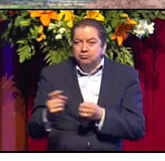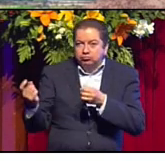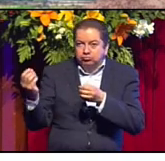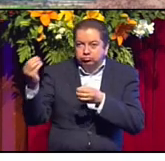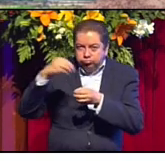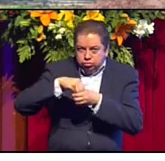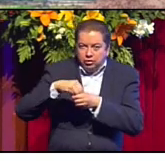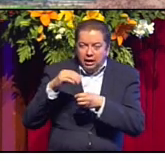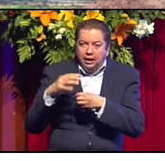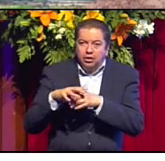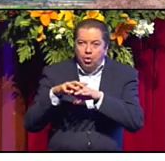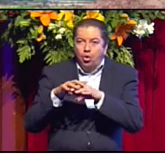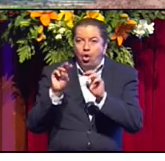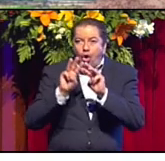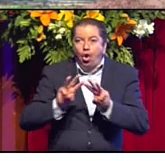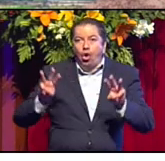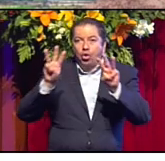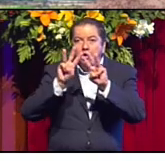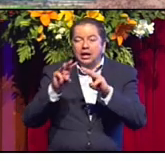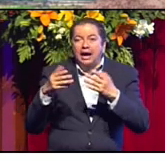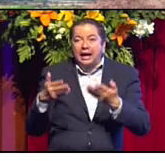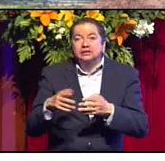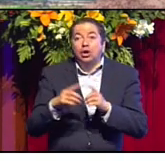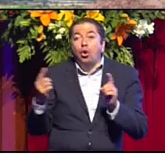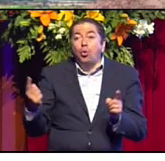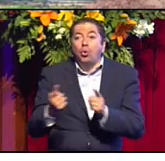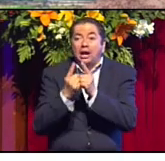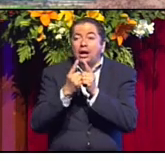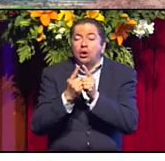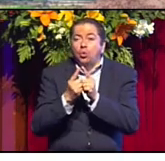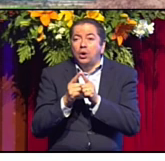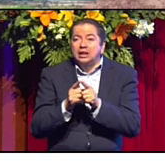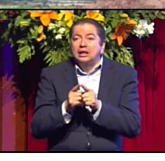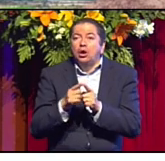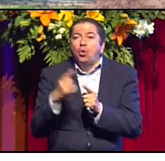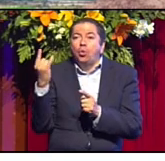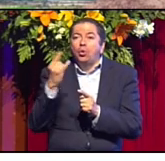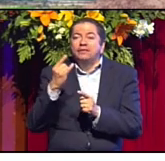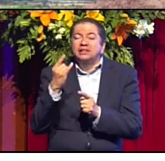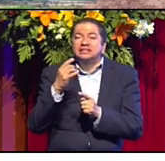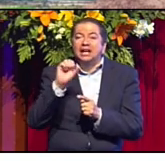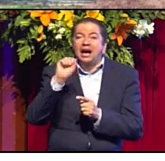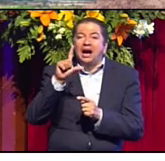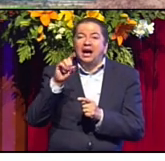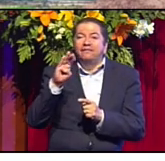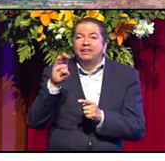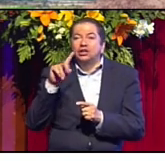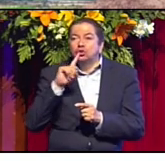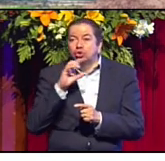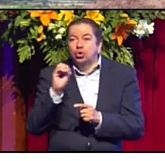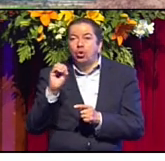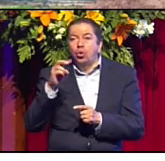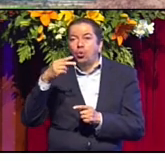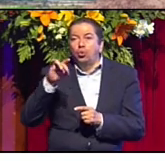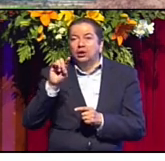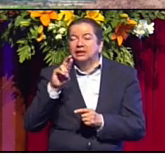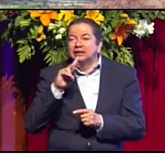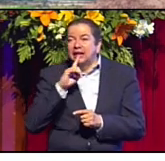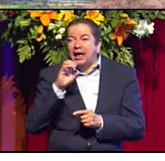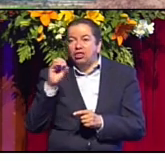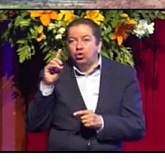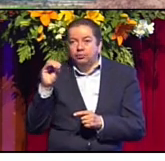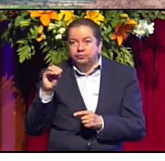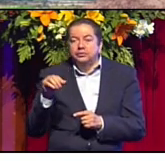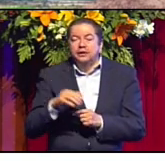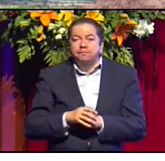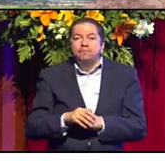efectivamente de esta ONU. La ONU vino a hacer un encuentro en la Universidad Alberto Hurtado con la CEPAL.